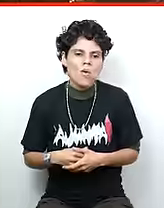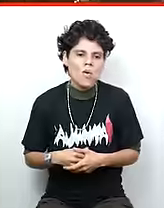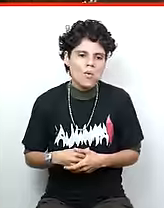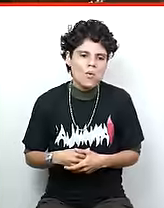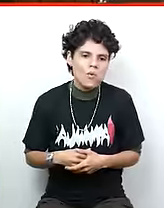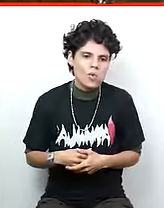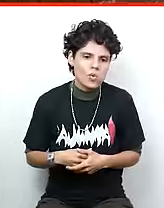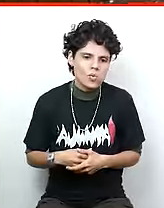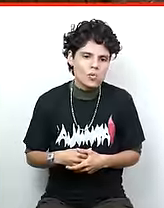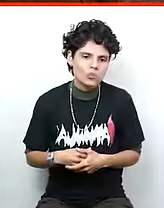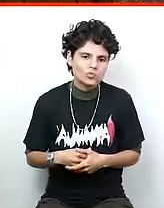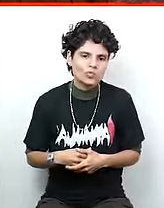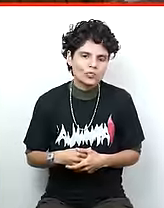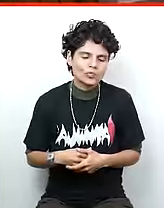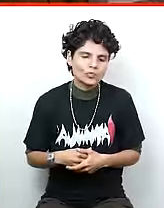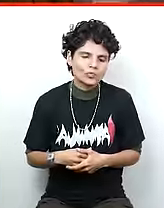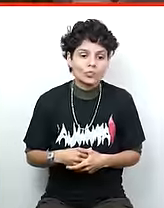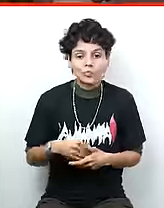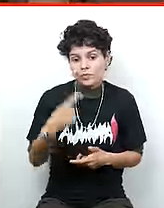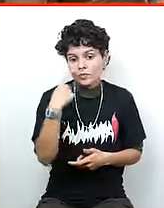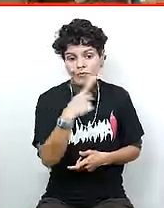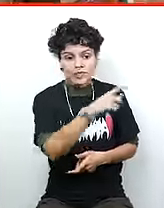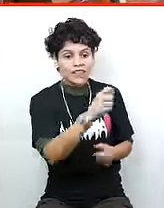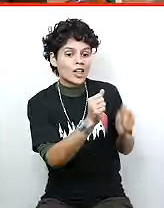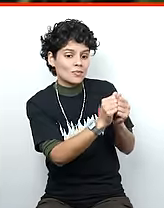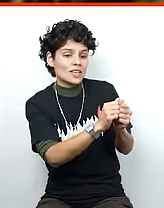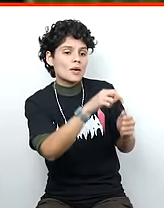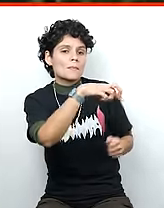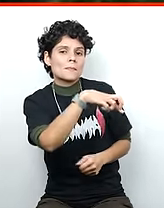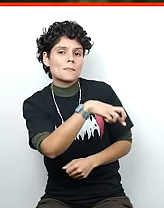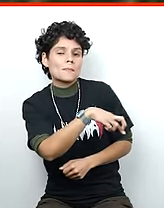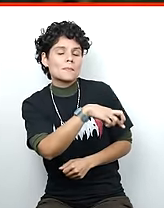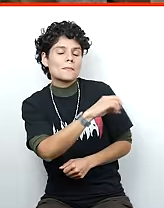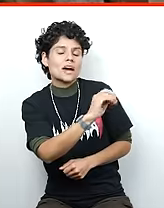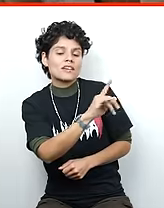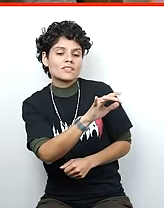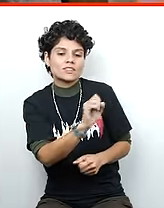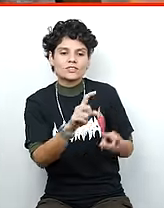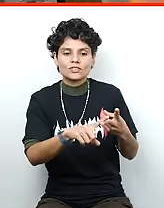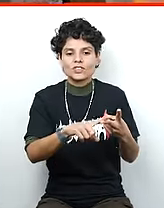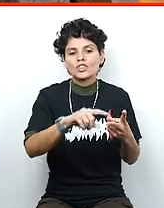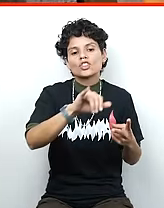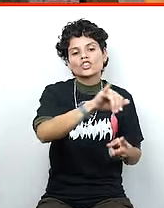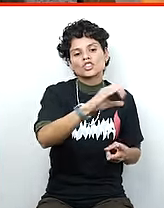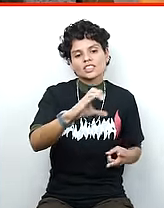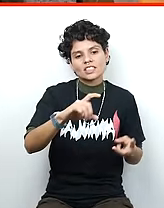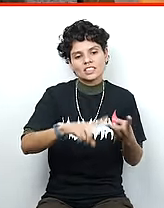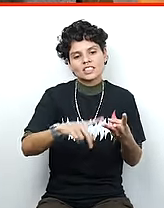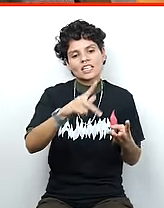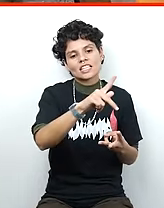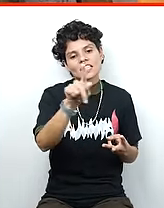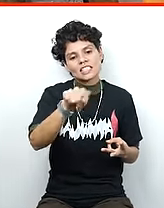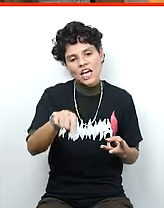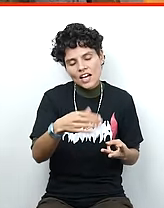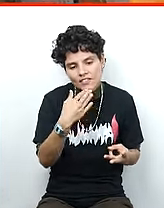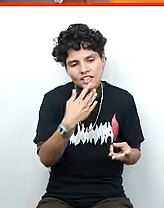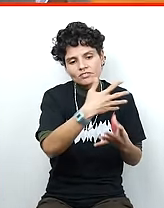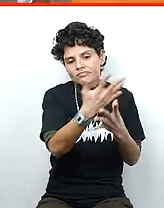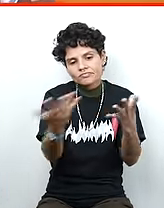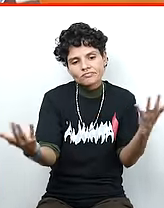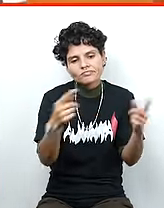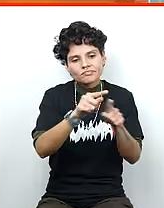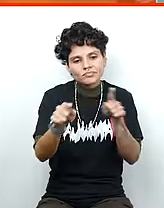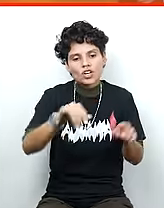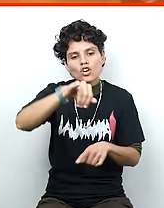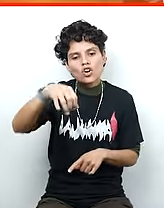Mira que tenemos aquí a tu compadre, po. Pobrito Chile. El John Sister. John Sister para JC. King Savage. King Savage en la caja.